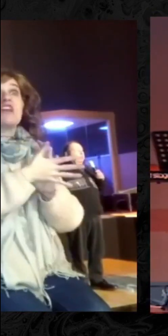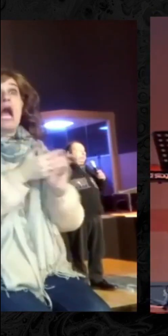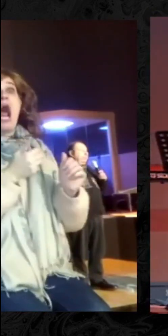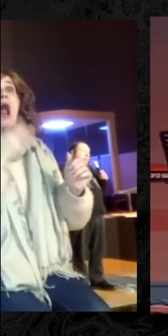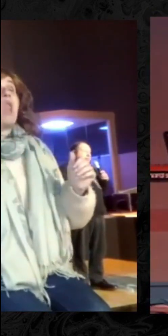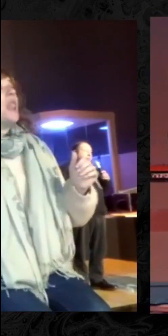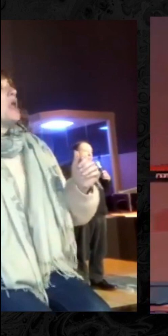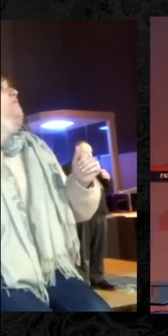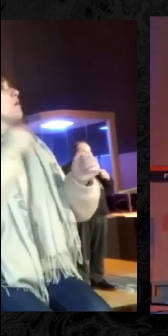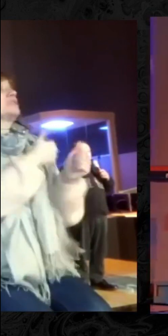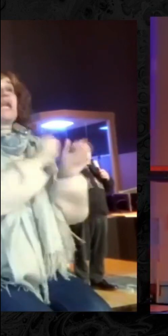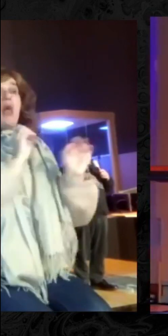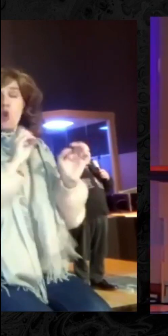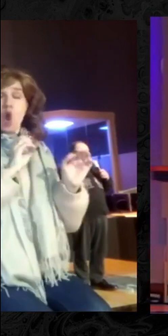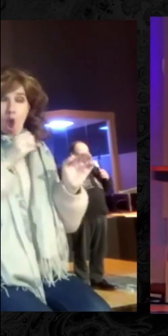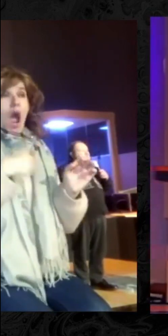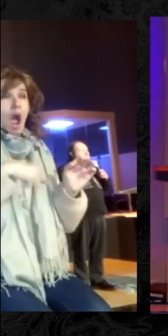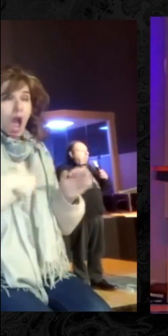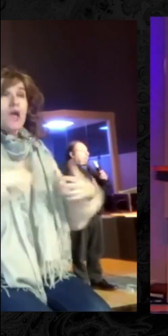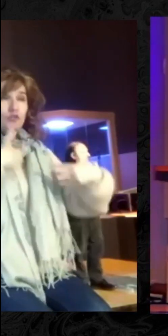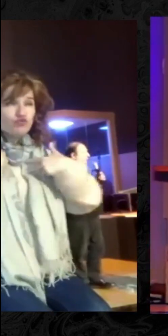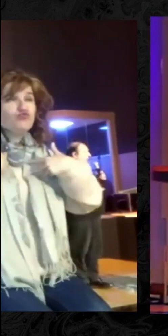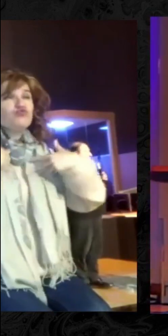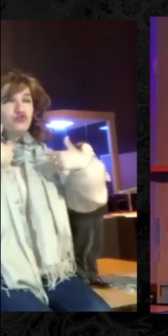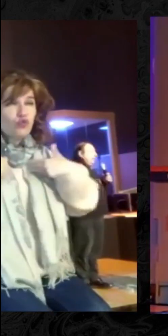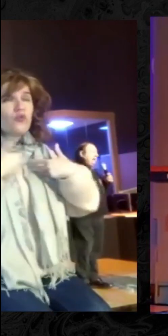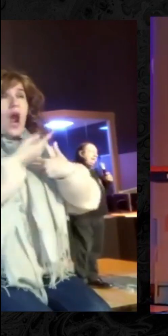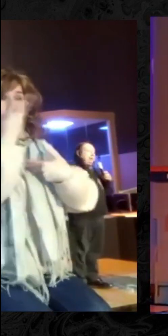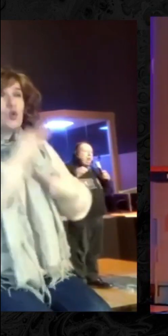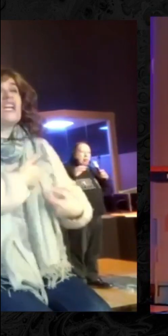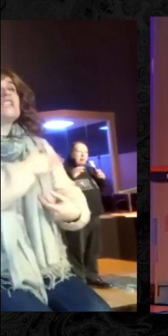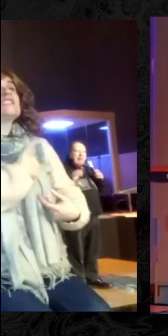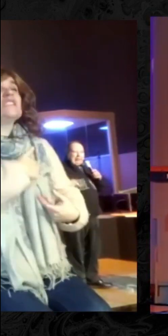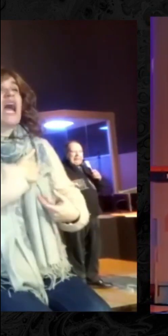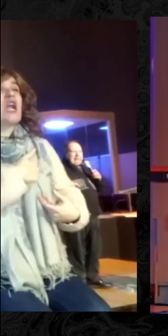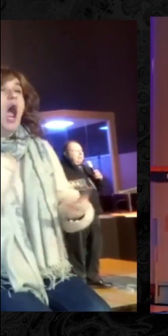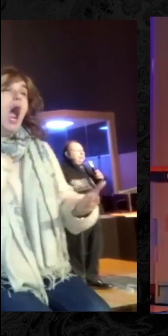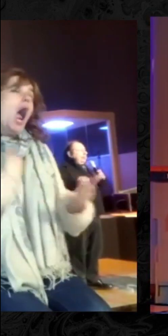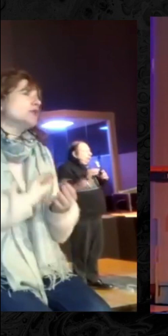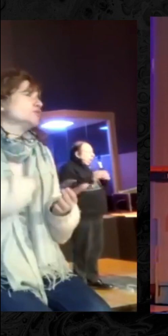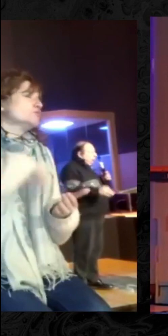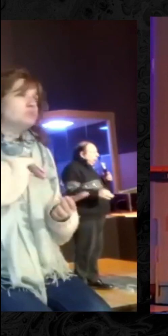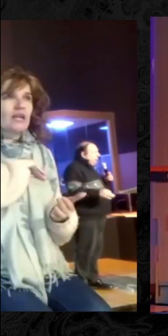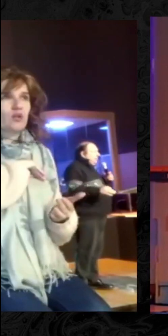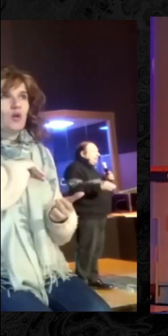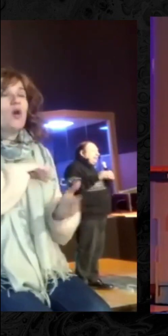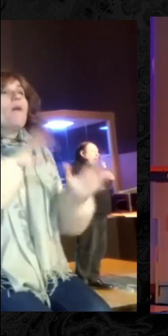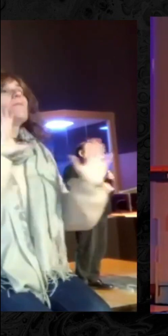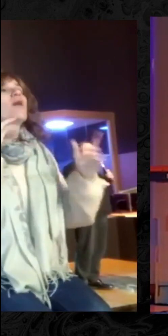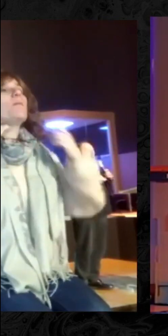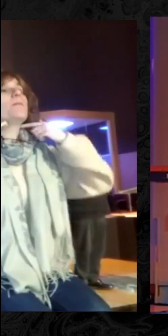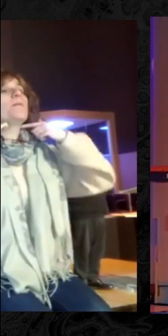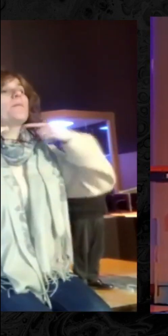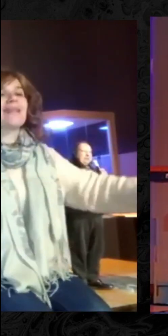pues martirizados muchísimos sino que se refiere a que no se va a perder ni uno solo y que